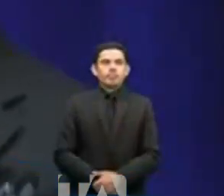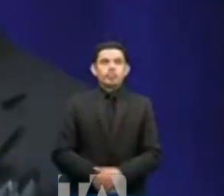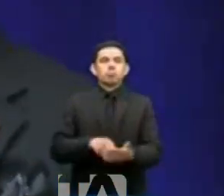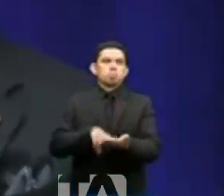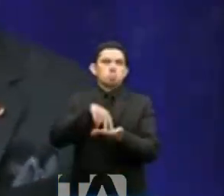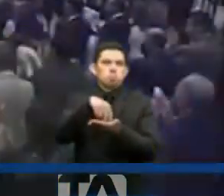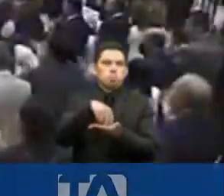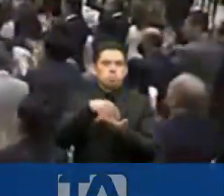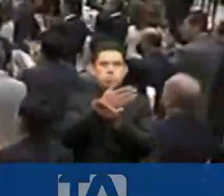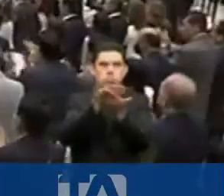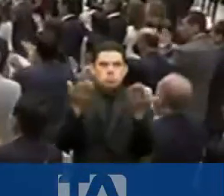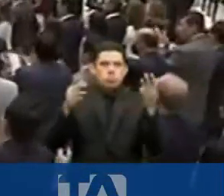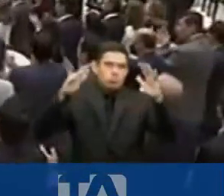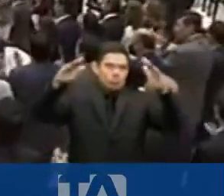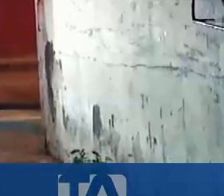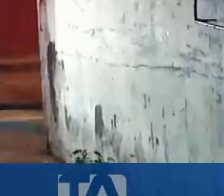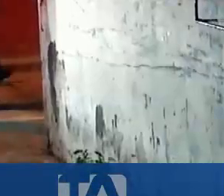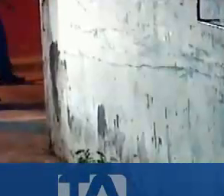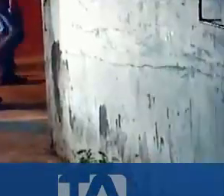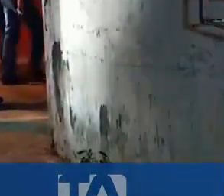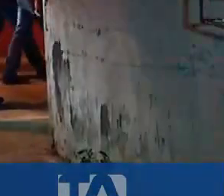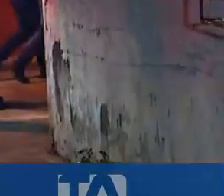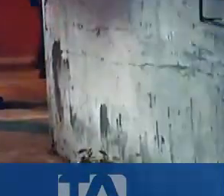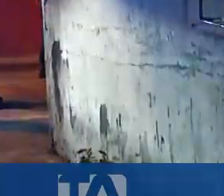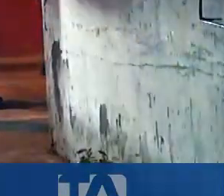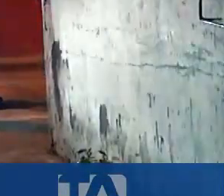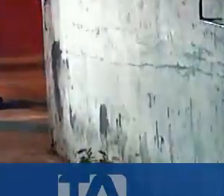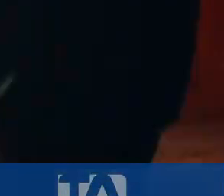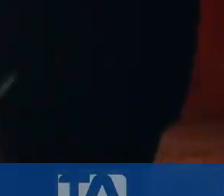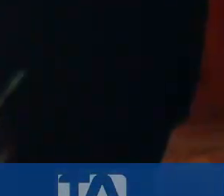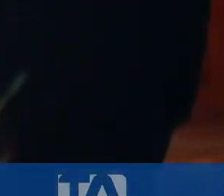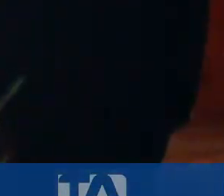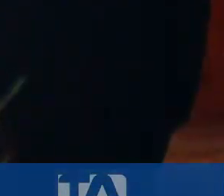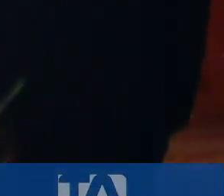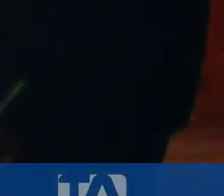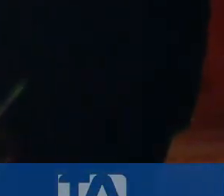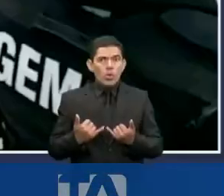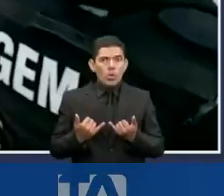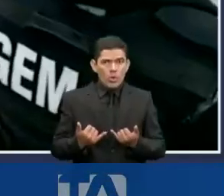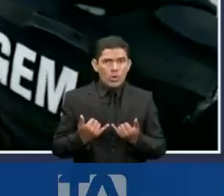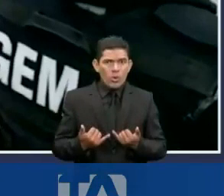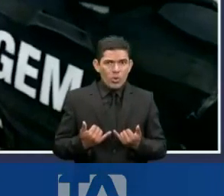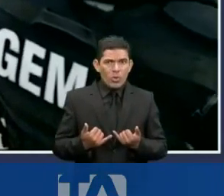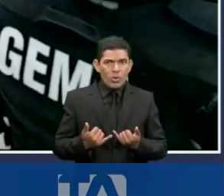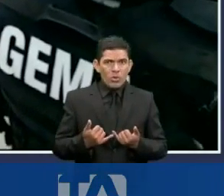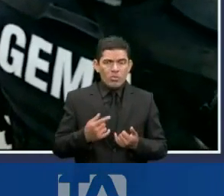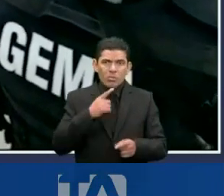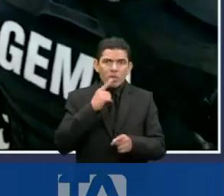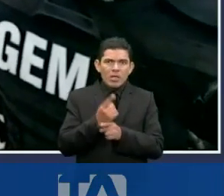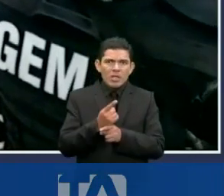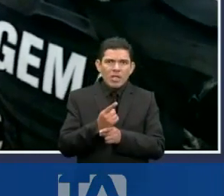que sienten los ciudadanos víctimas del AMPA. Lo que ocurre en las calles, insistió, tiene un porqué. Es una